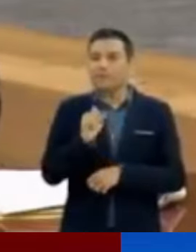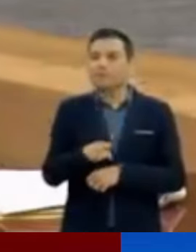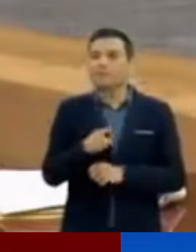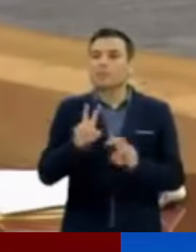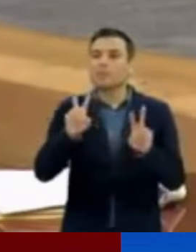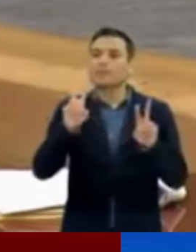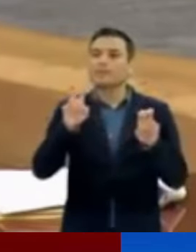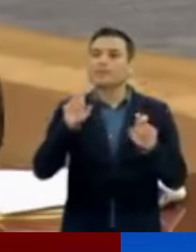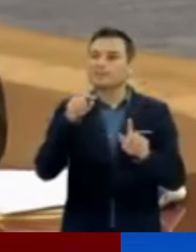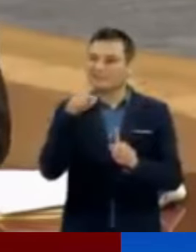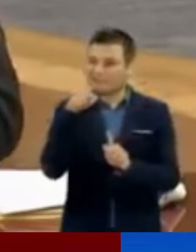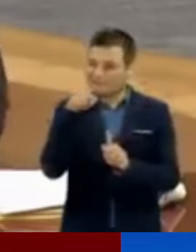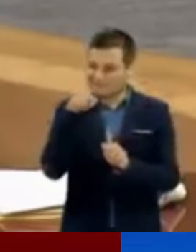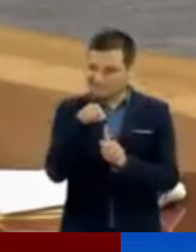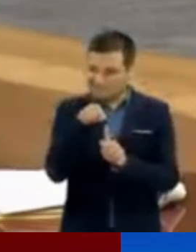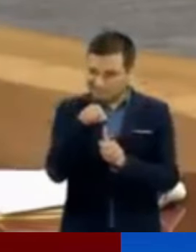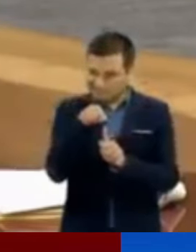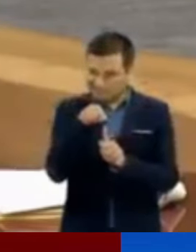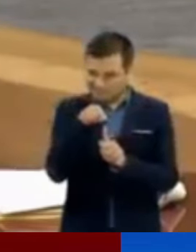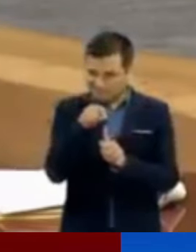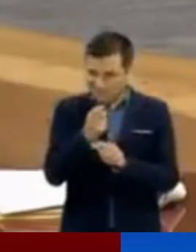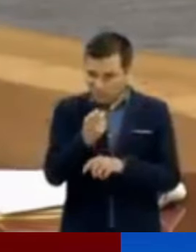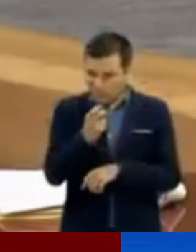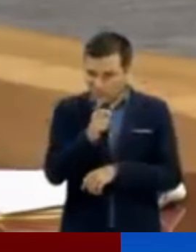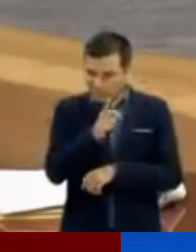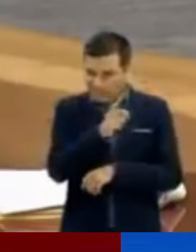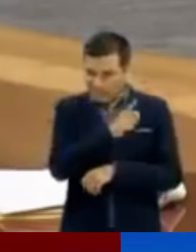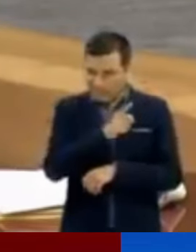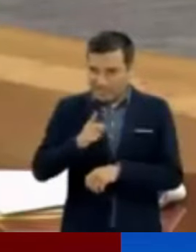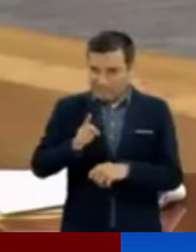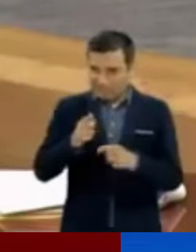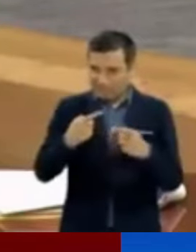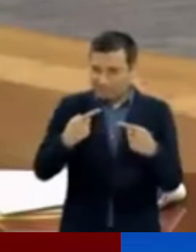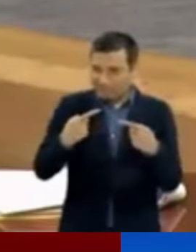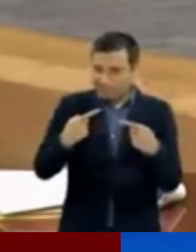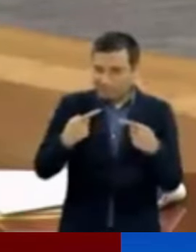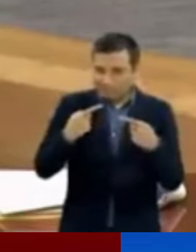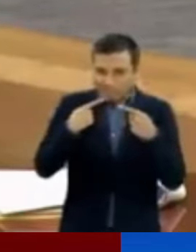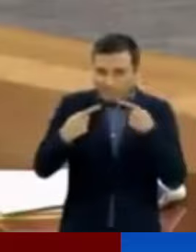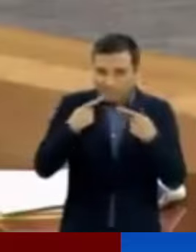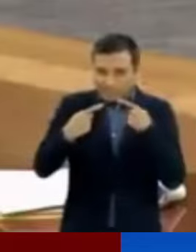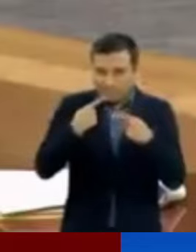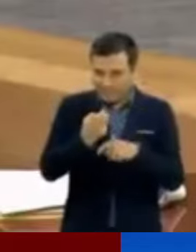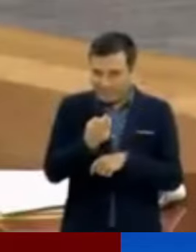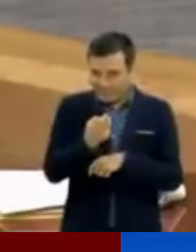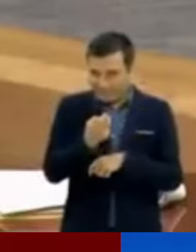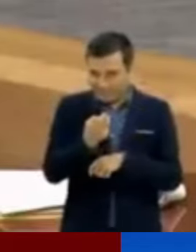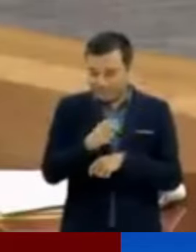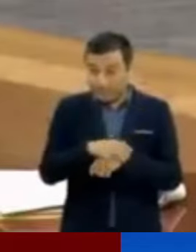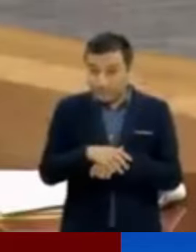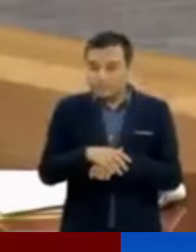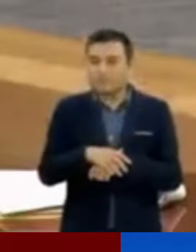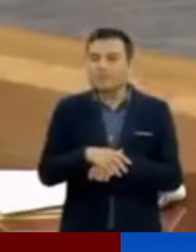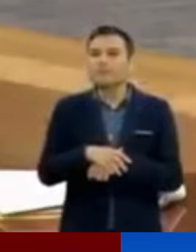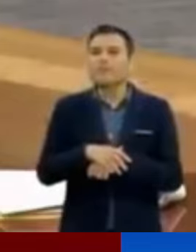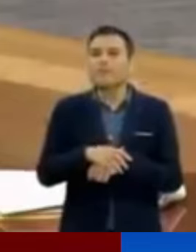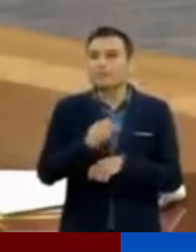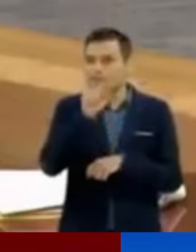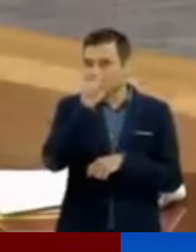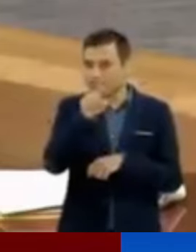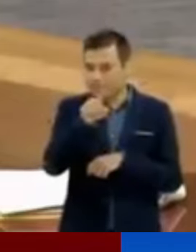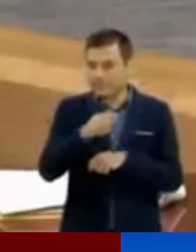punto que nos debe importar en esta discusión de esta sesión y de